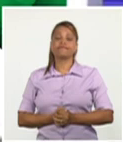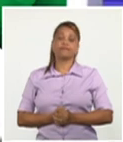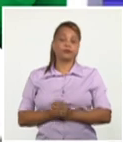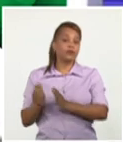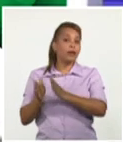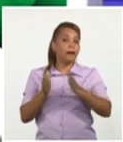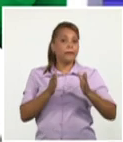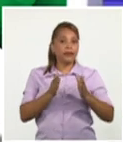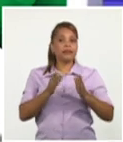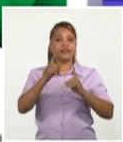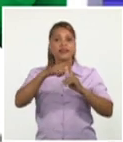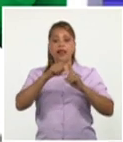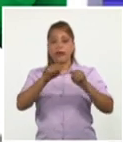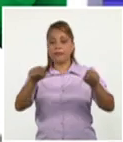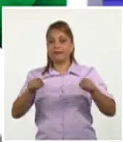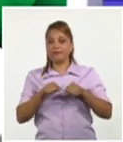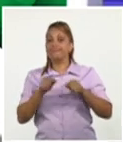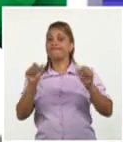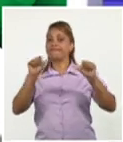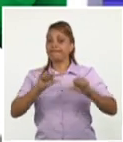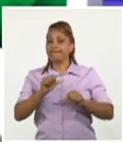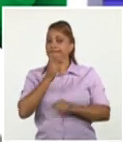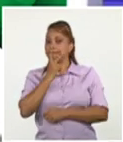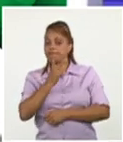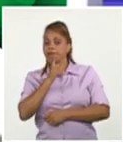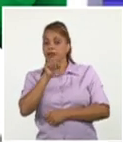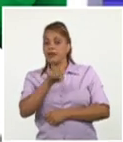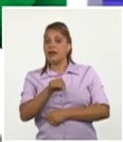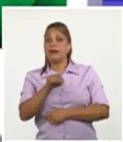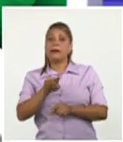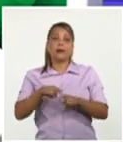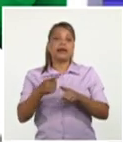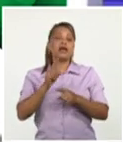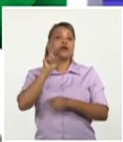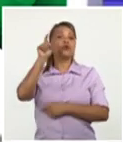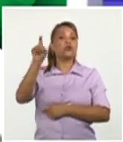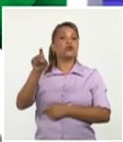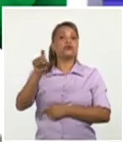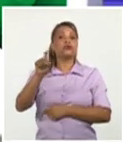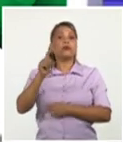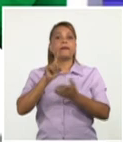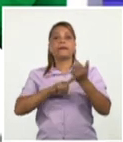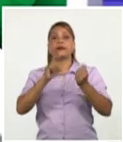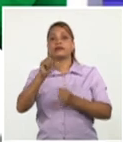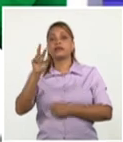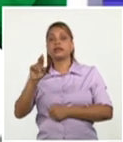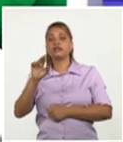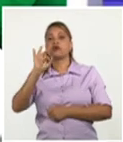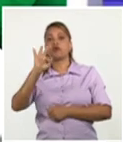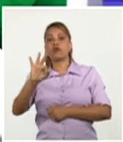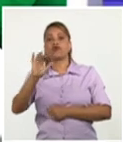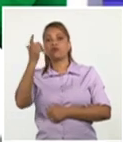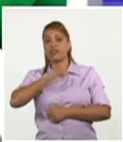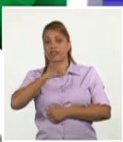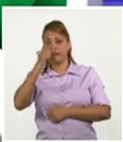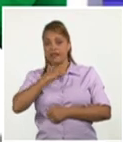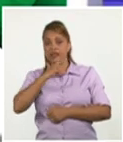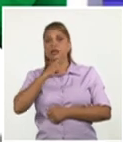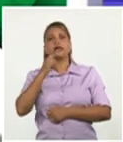terapia intensiva, incluso el último PCR que se le realiza el día 18 de abril, el resultado fue